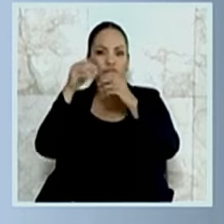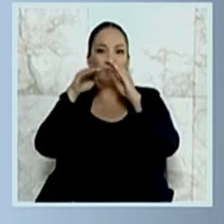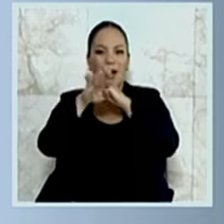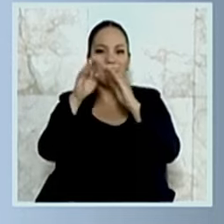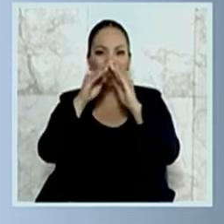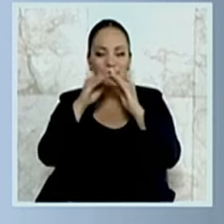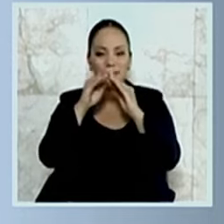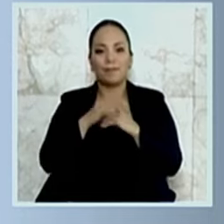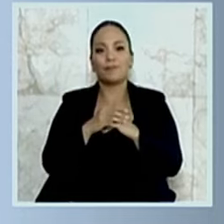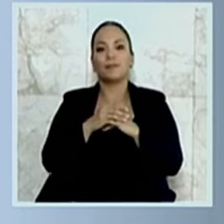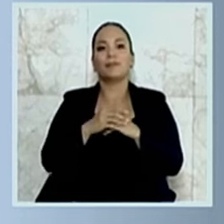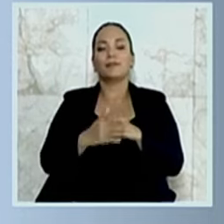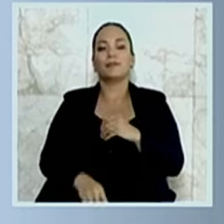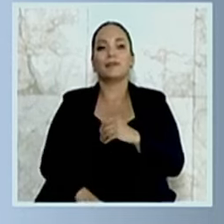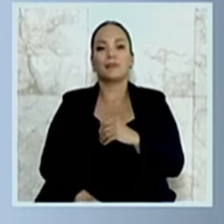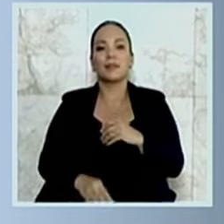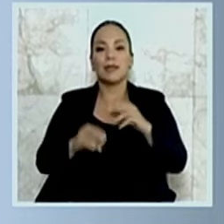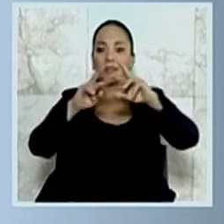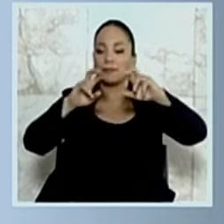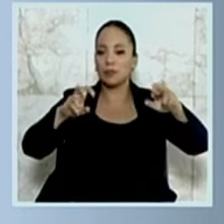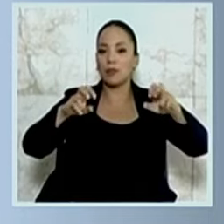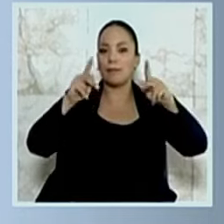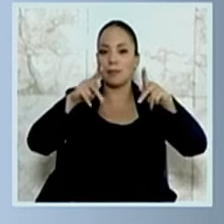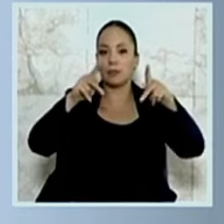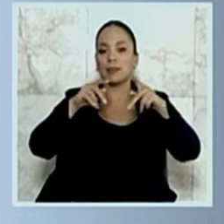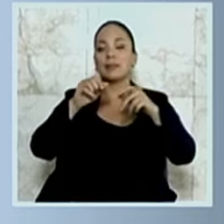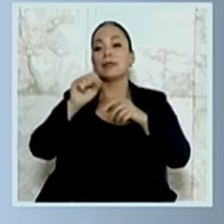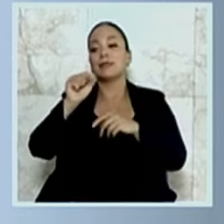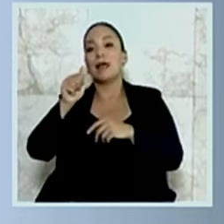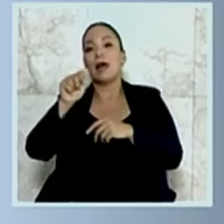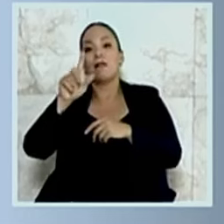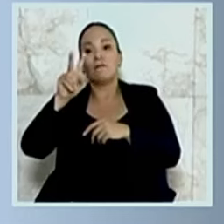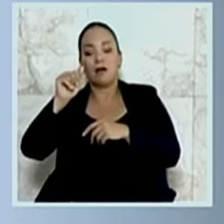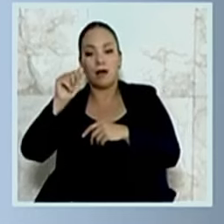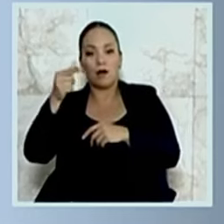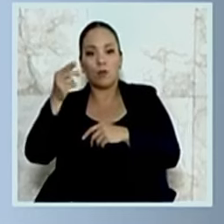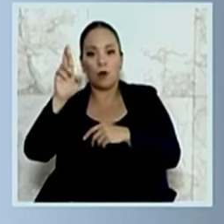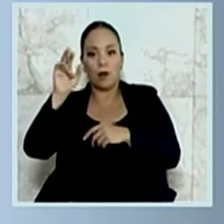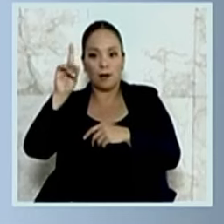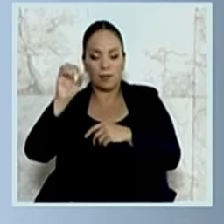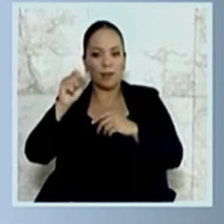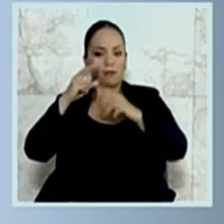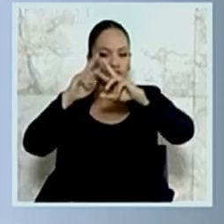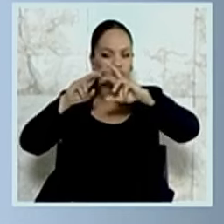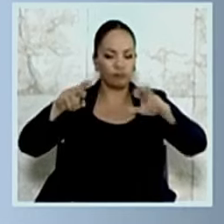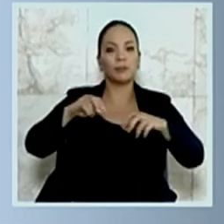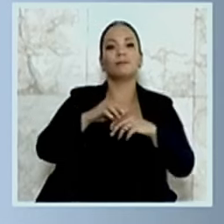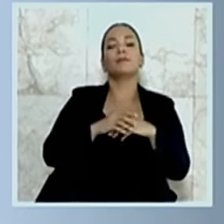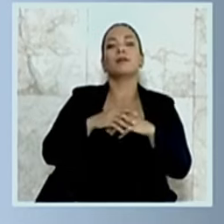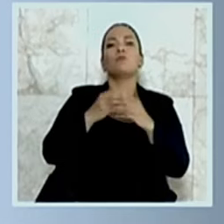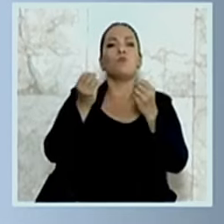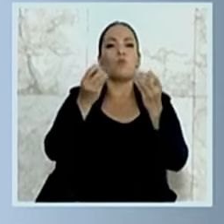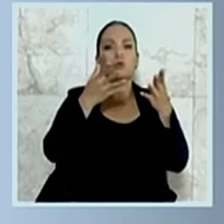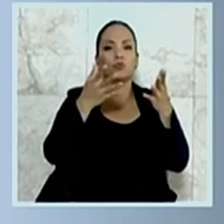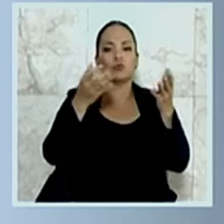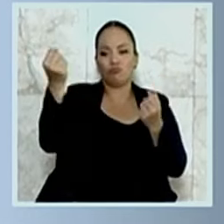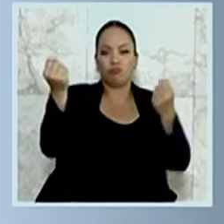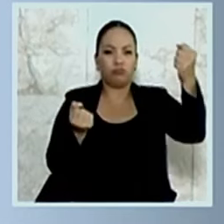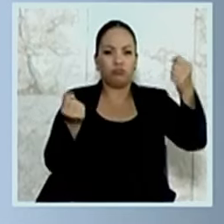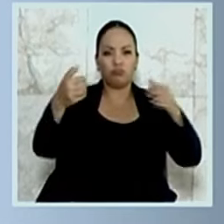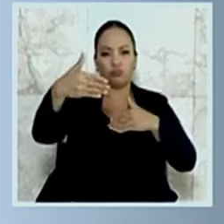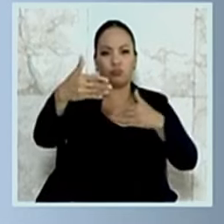organizaciones intervenidas, hemos participado en más de 34 allanamientos, han sido inspeccionados en